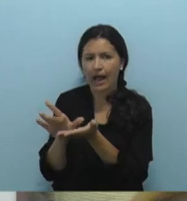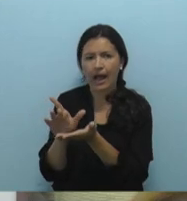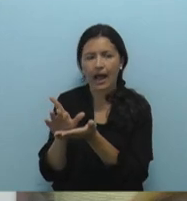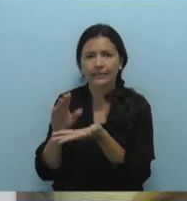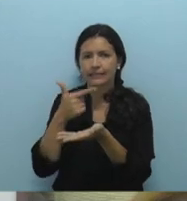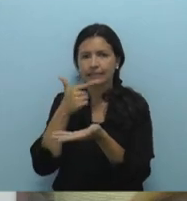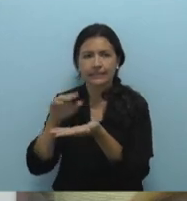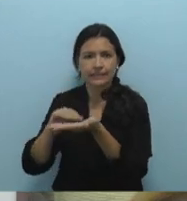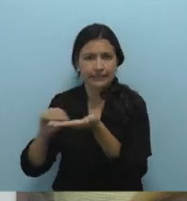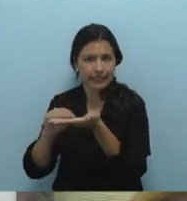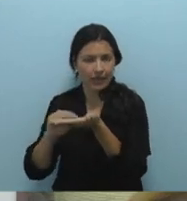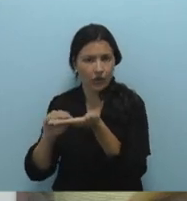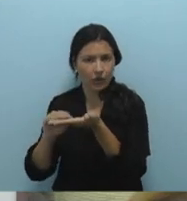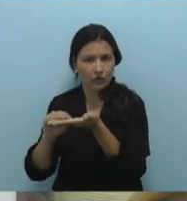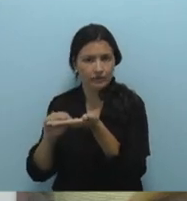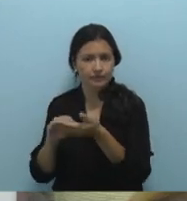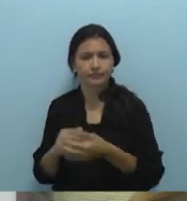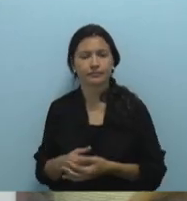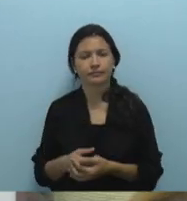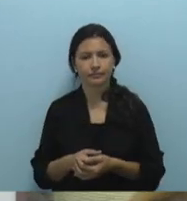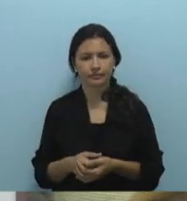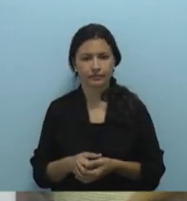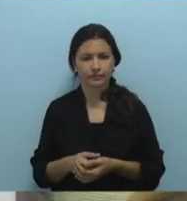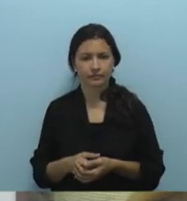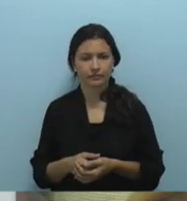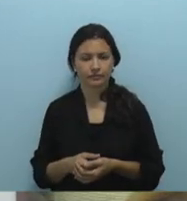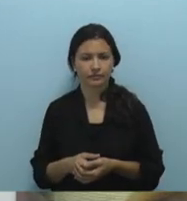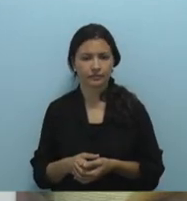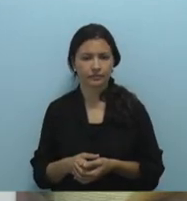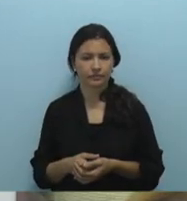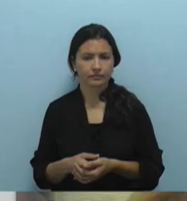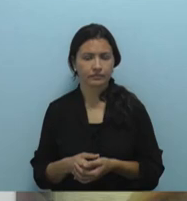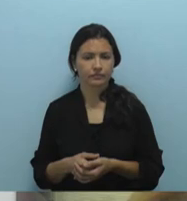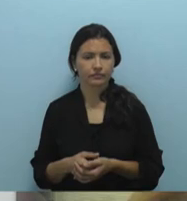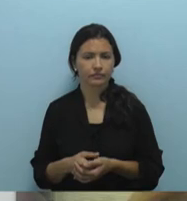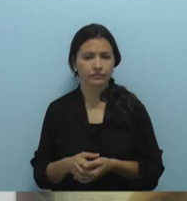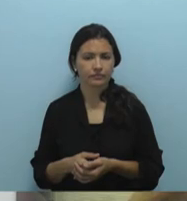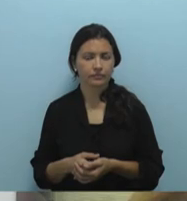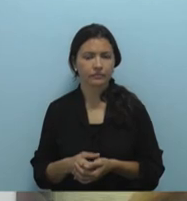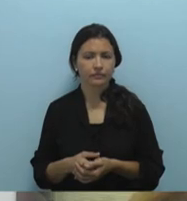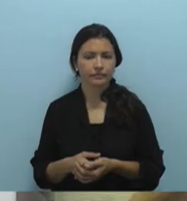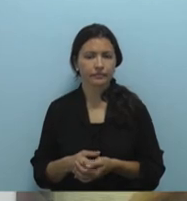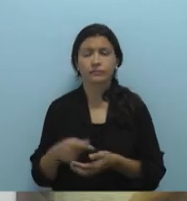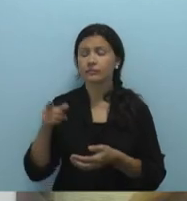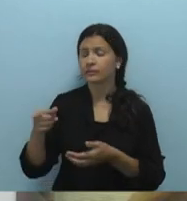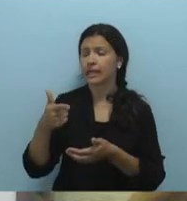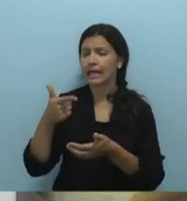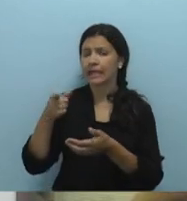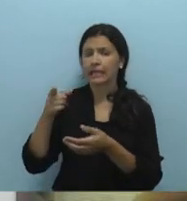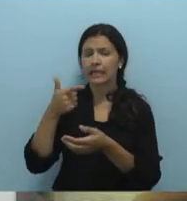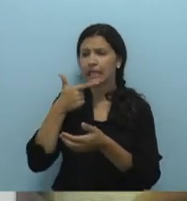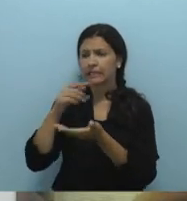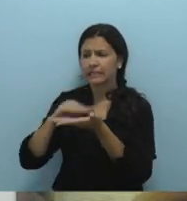lograr que se desprenda de la inmunidad parlamentaria o judicial que tiene por los